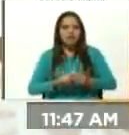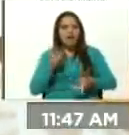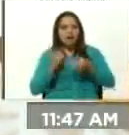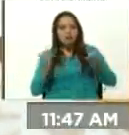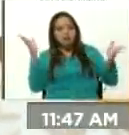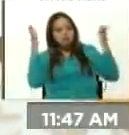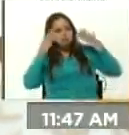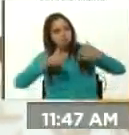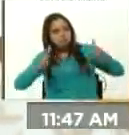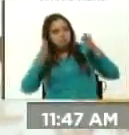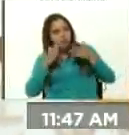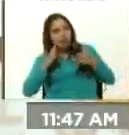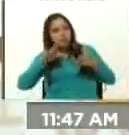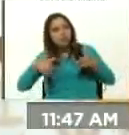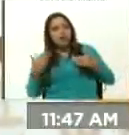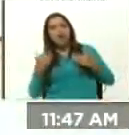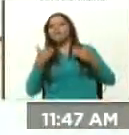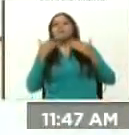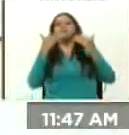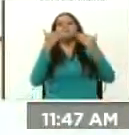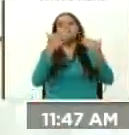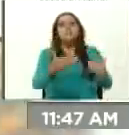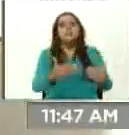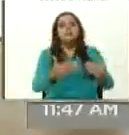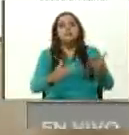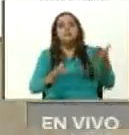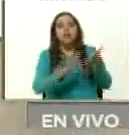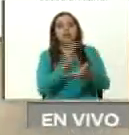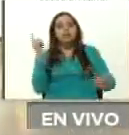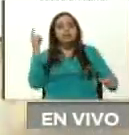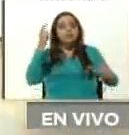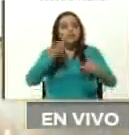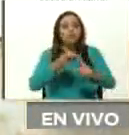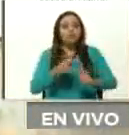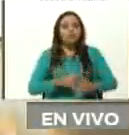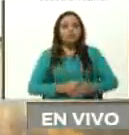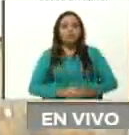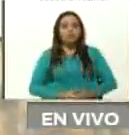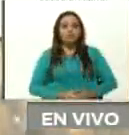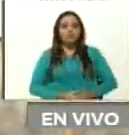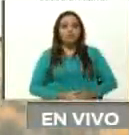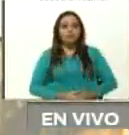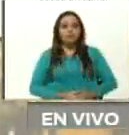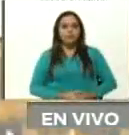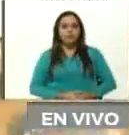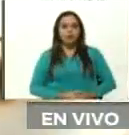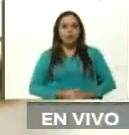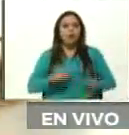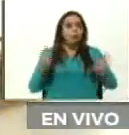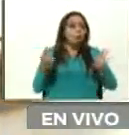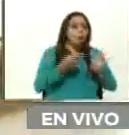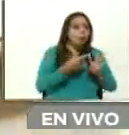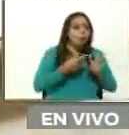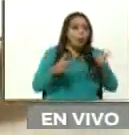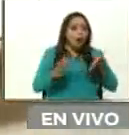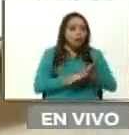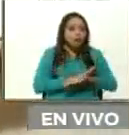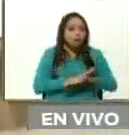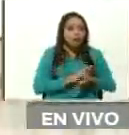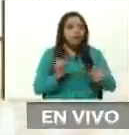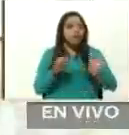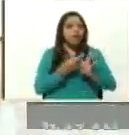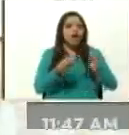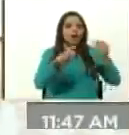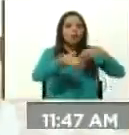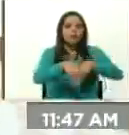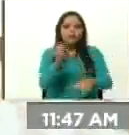recomendaciones para avanzar en esta dirección. Cuarto, se acuerda trabajar para